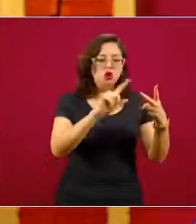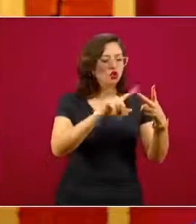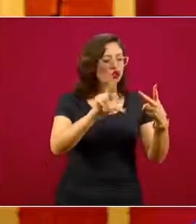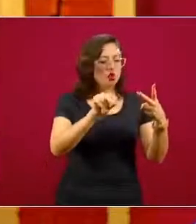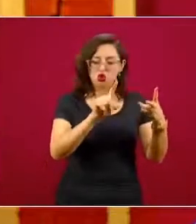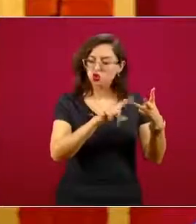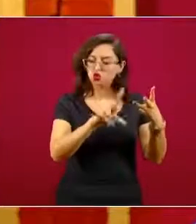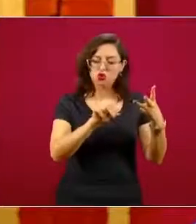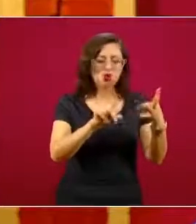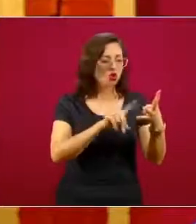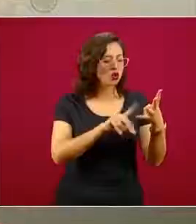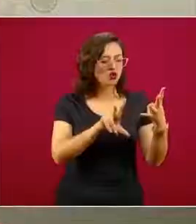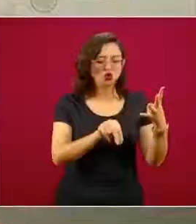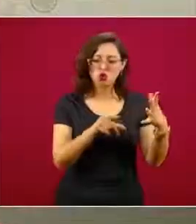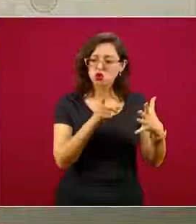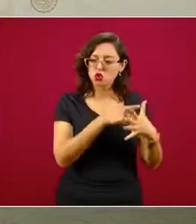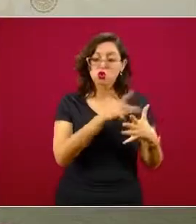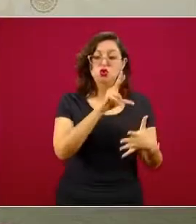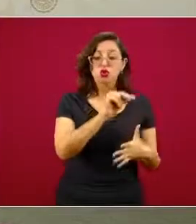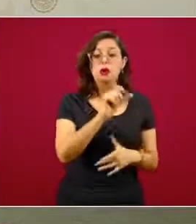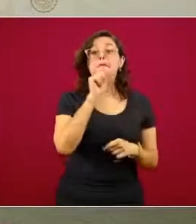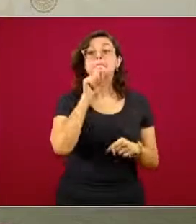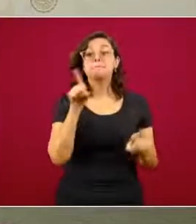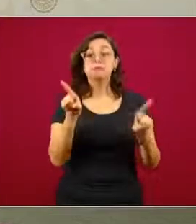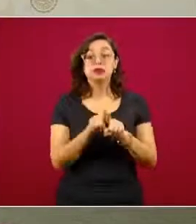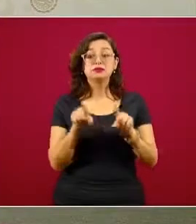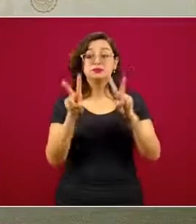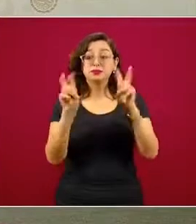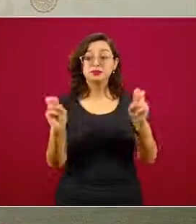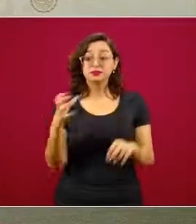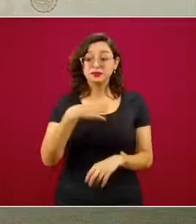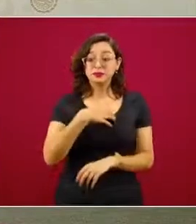podría ser que su presencia en la materia fecal